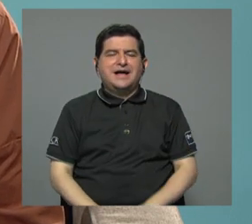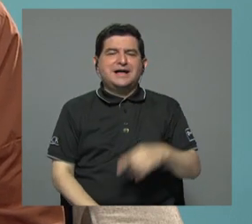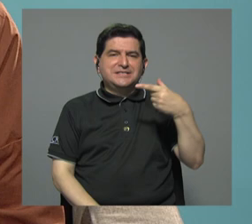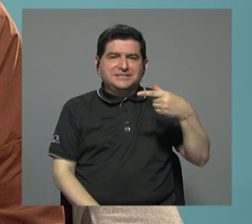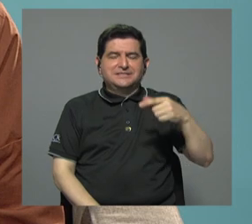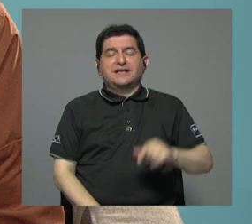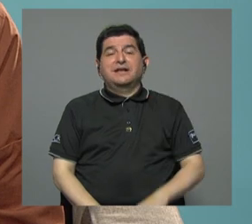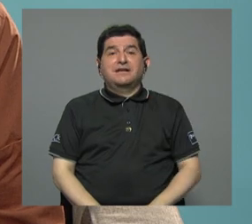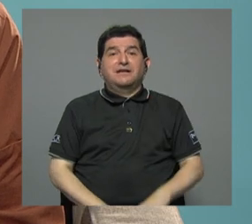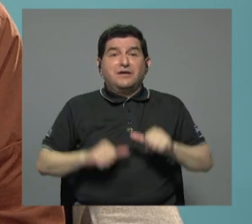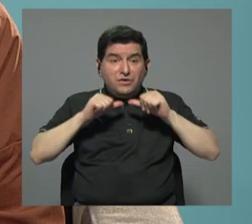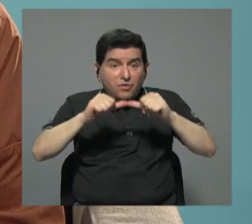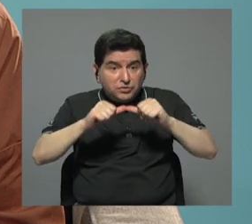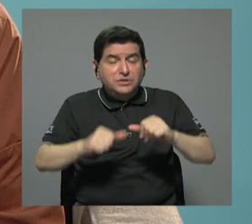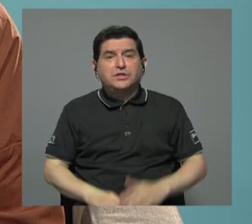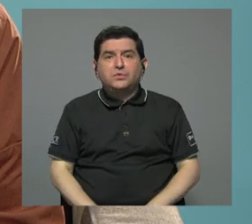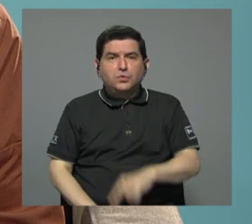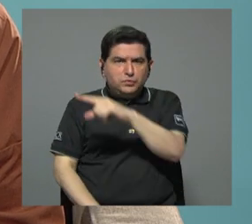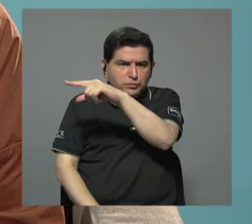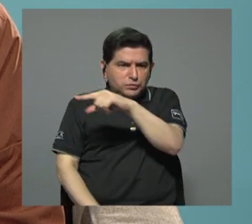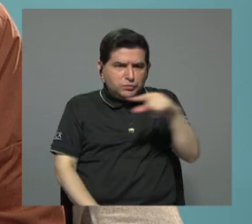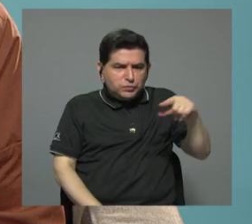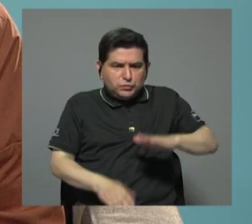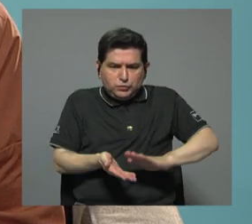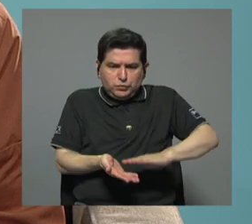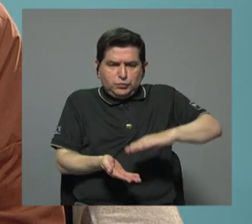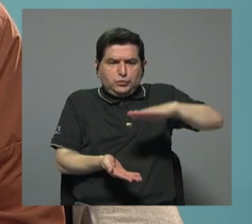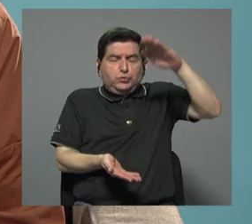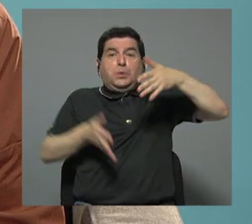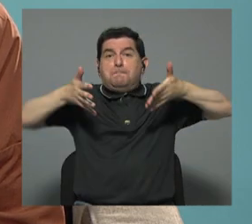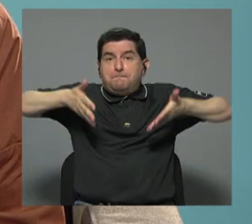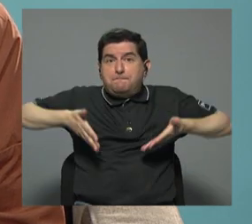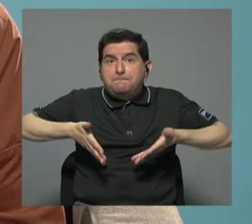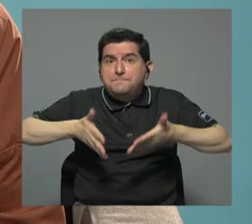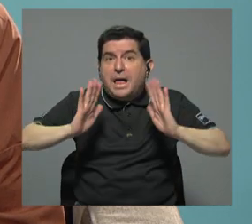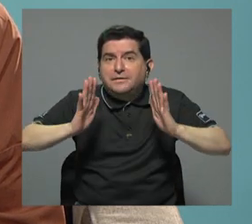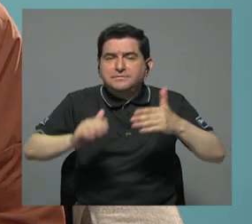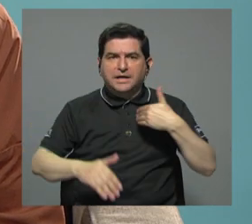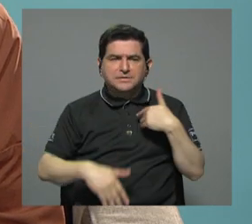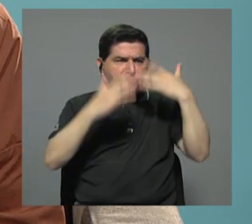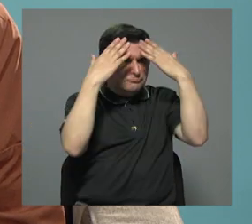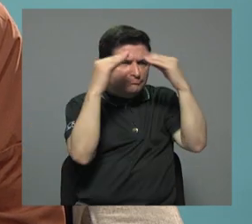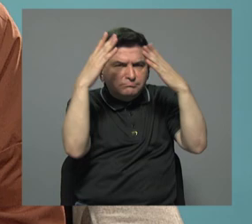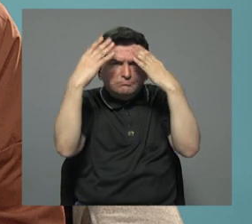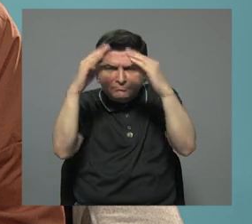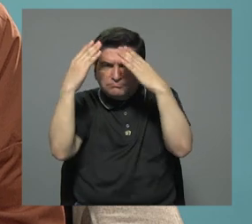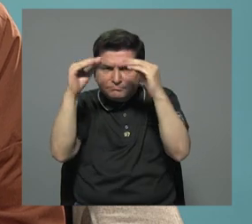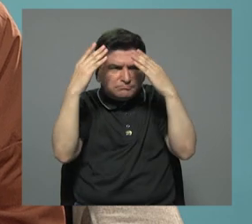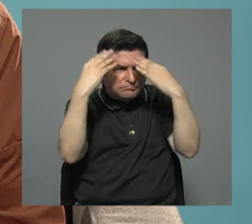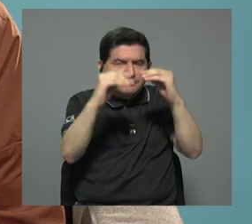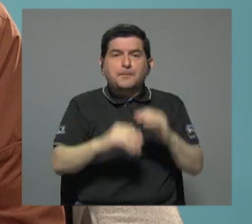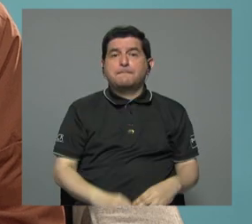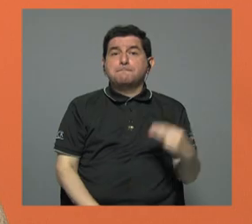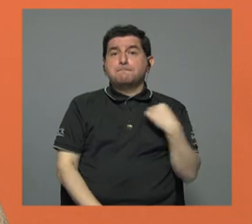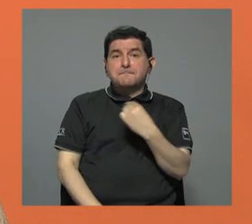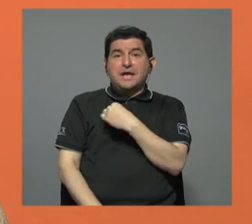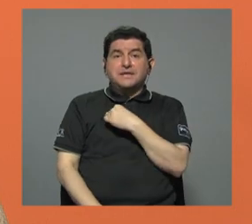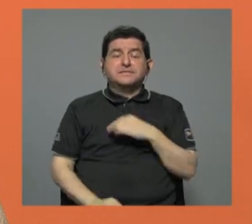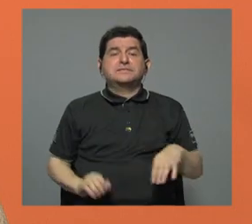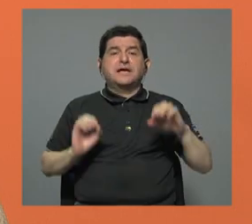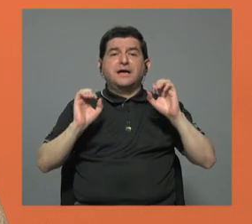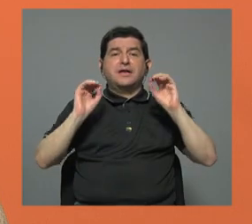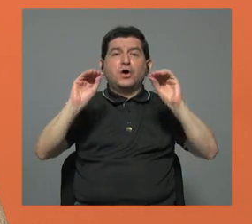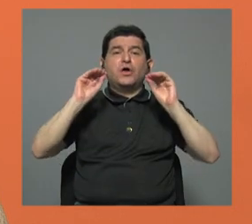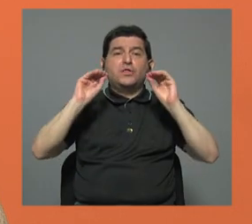ido creciendo a lo largo de la semana como decía mientras se obtuvo más información en el ministerio de educación pública ha